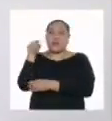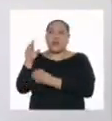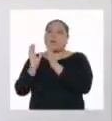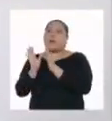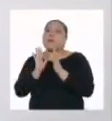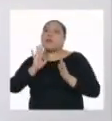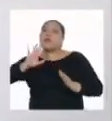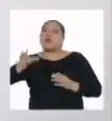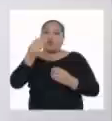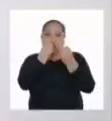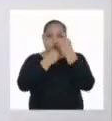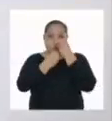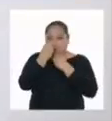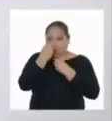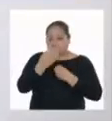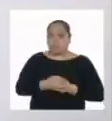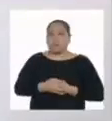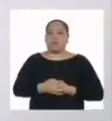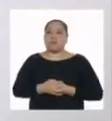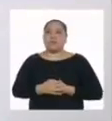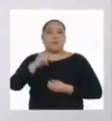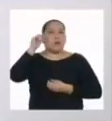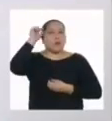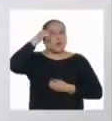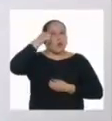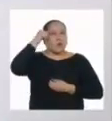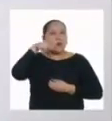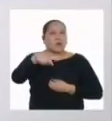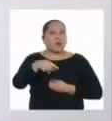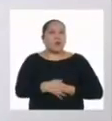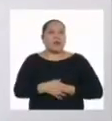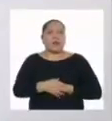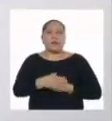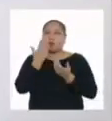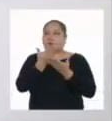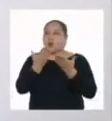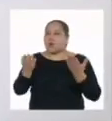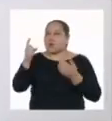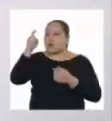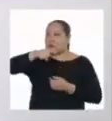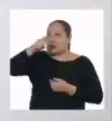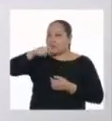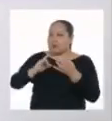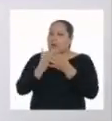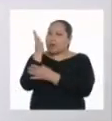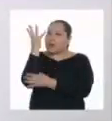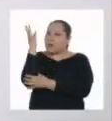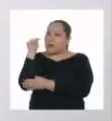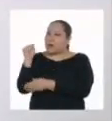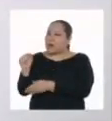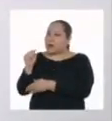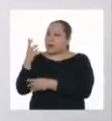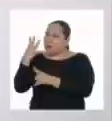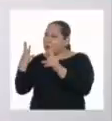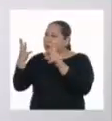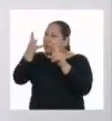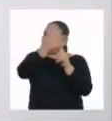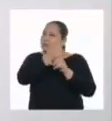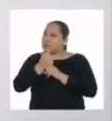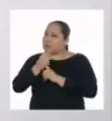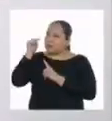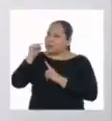elaborar sus alimentos. ¿Recuerdan las sustancias que requiere la planta para cumplir con este